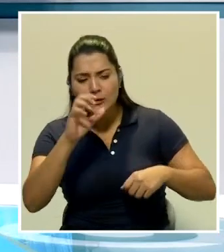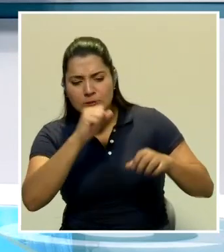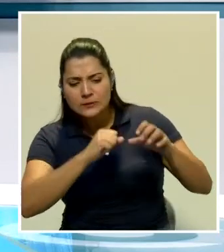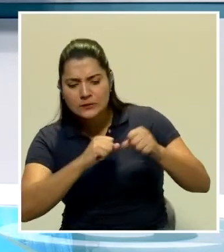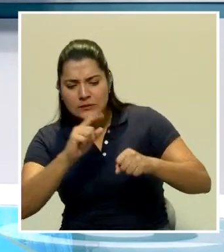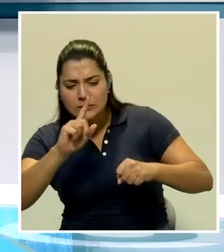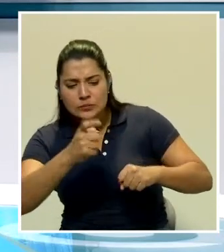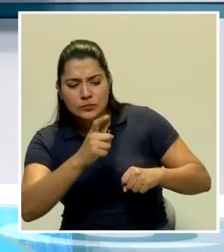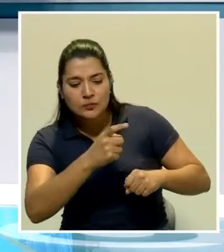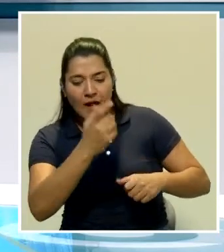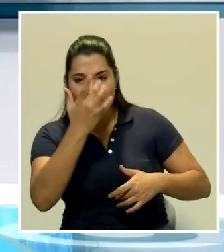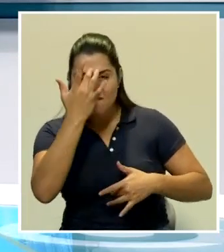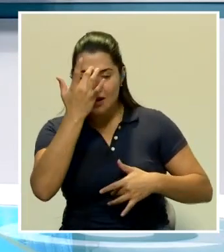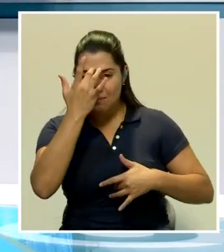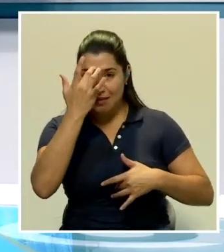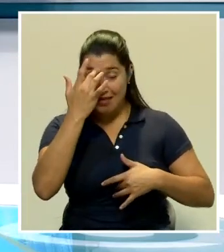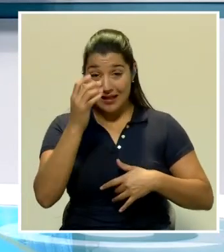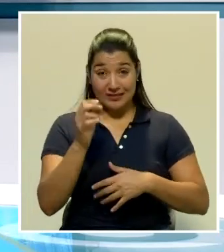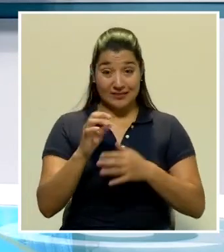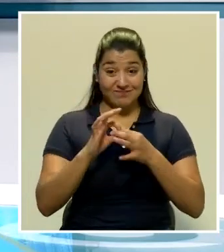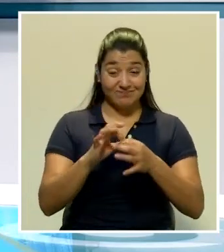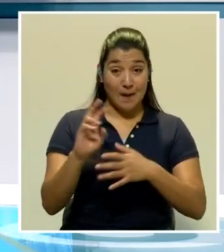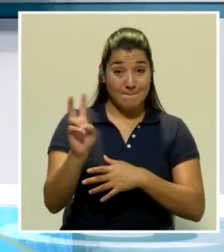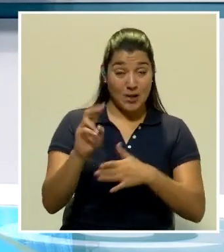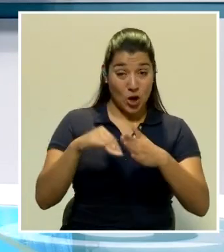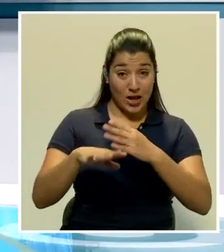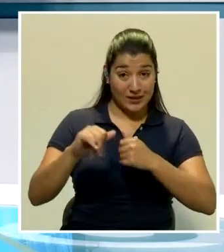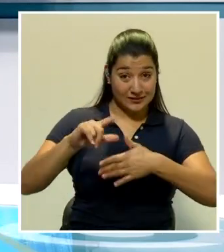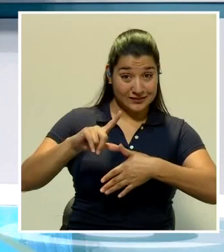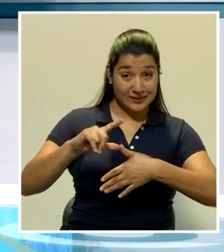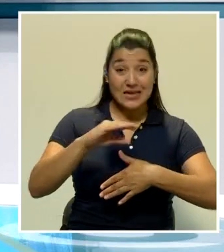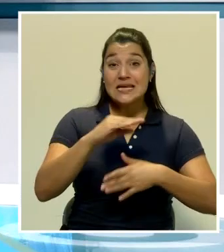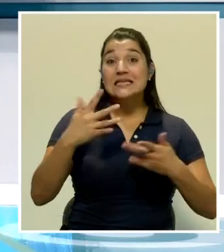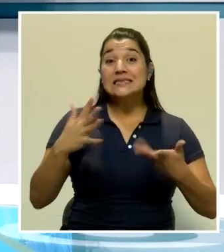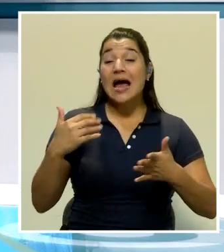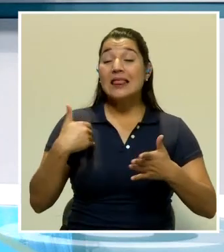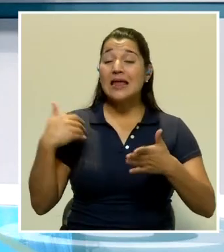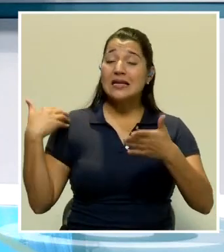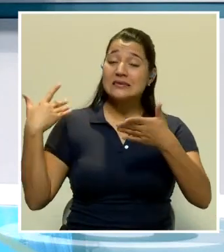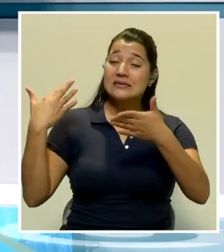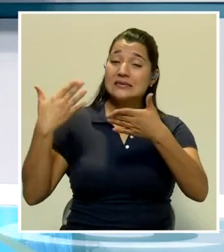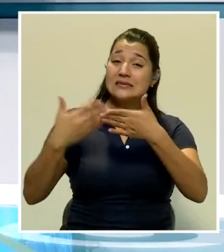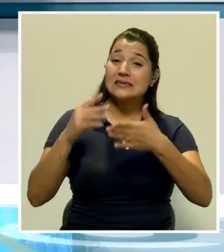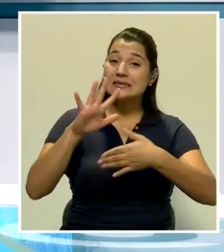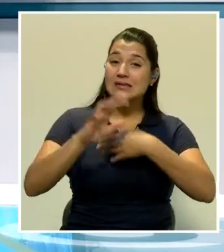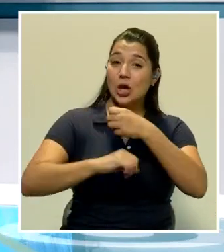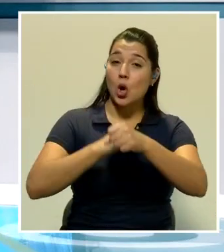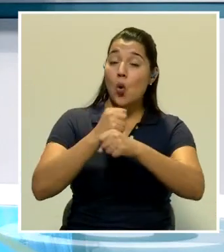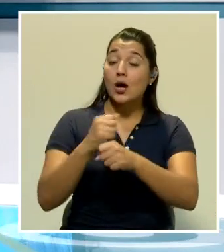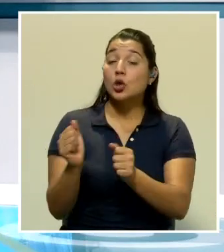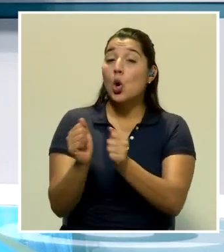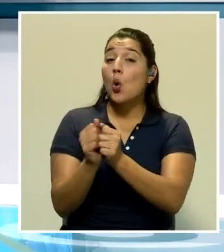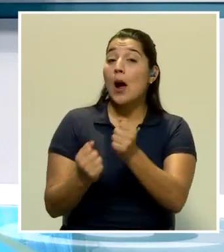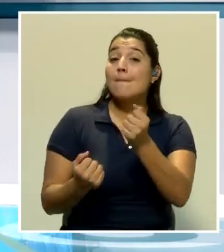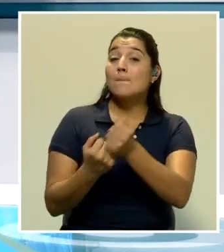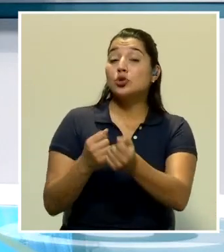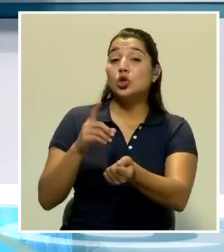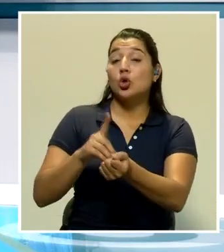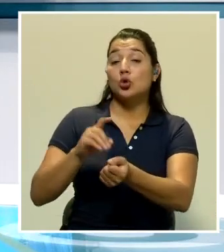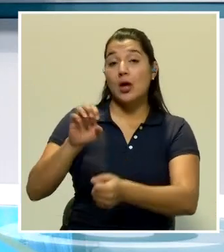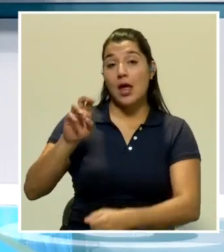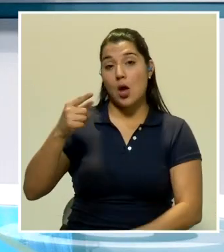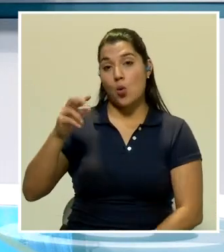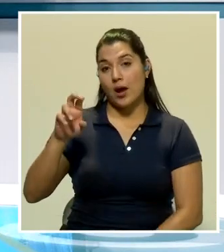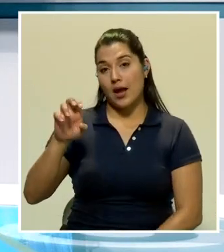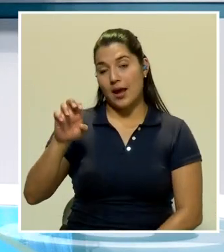virales en Latinoamérica y ha investigado durante más de 5 años en colaboración con la doctora Eugenia Corrales y